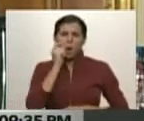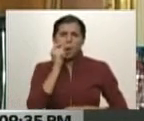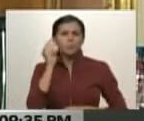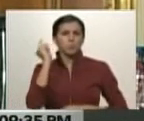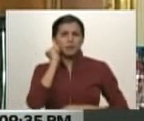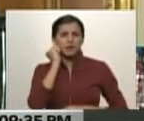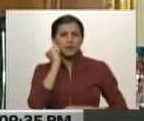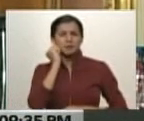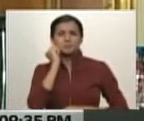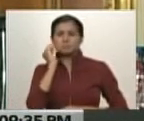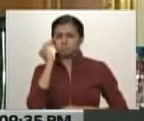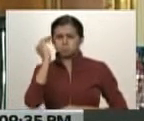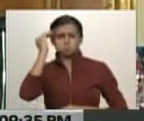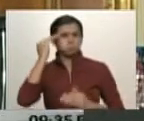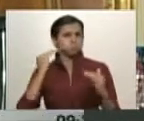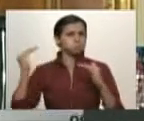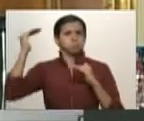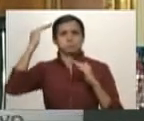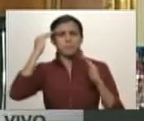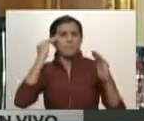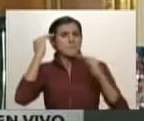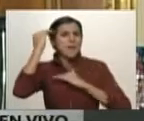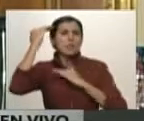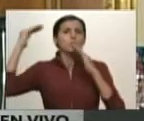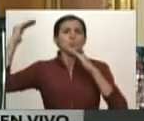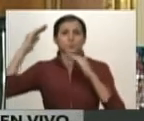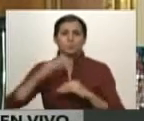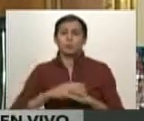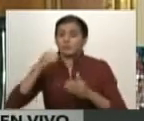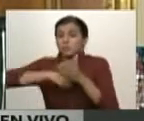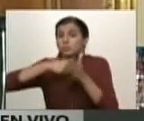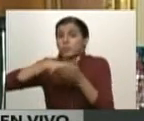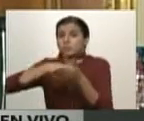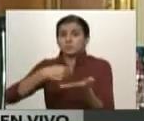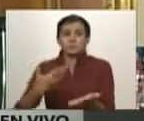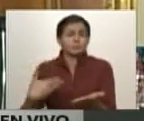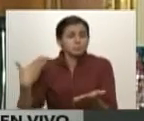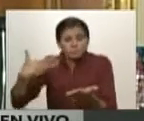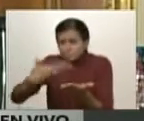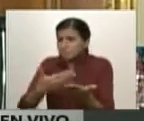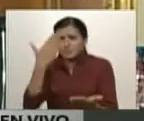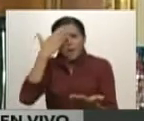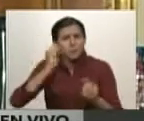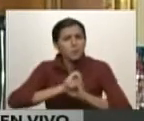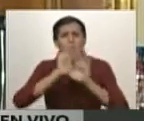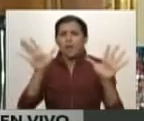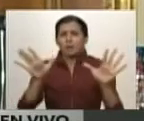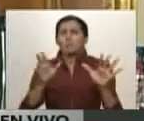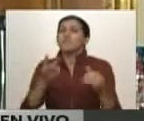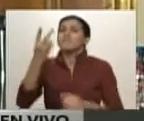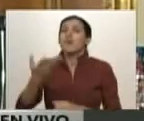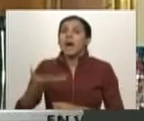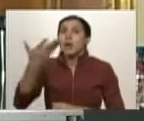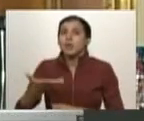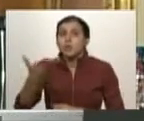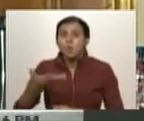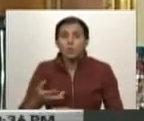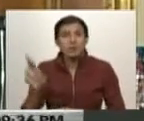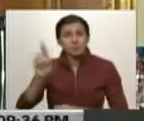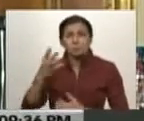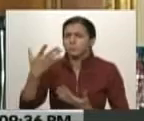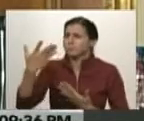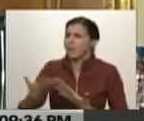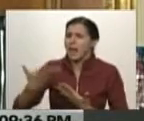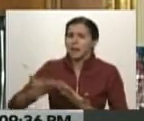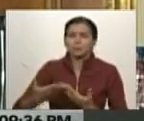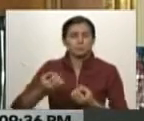que hemos madurado al calor de muchas luchas y tenemos muy claro el valor de la república de la paz